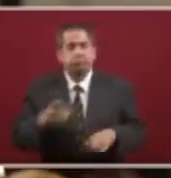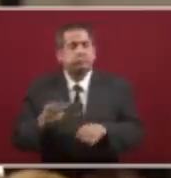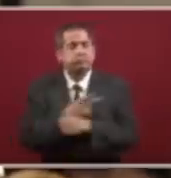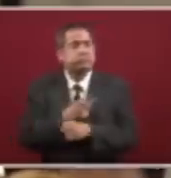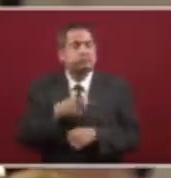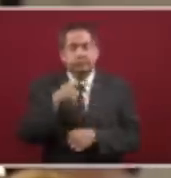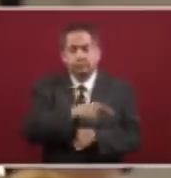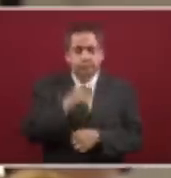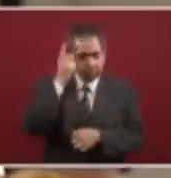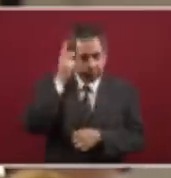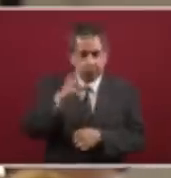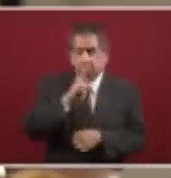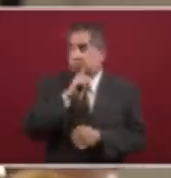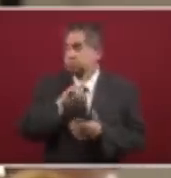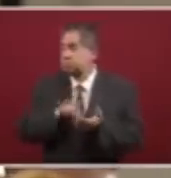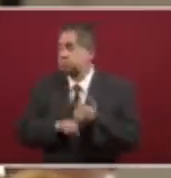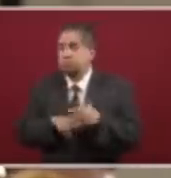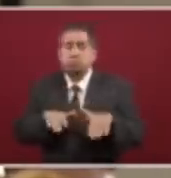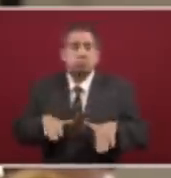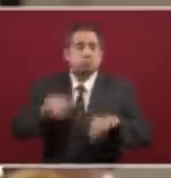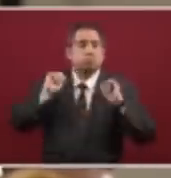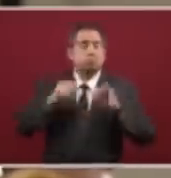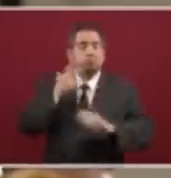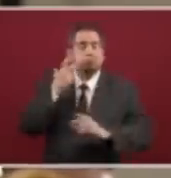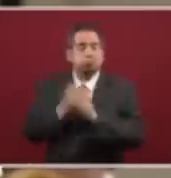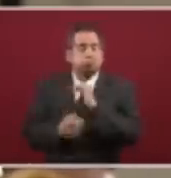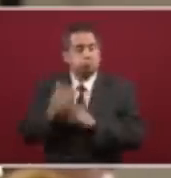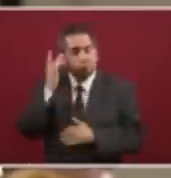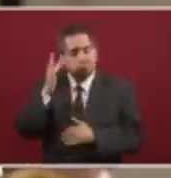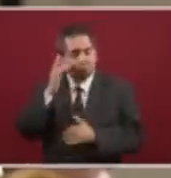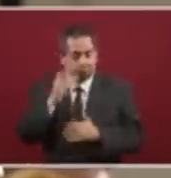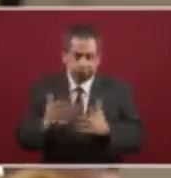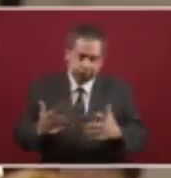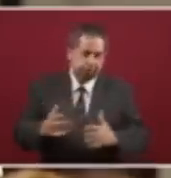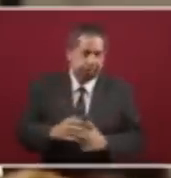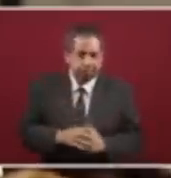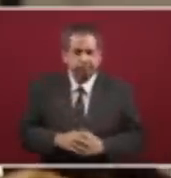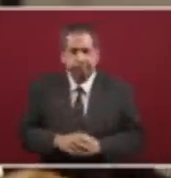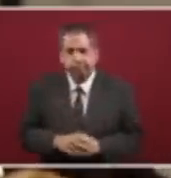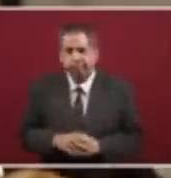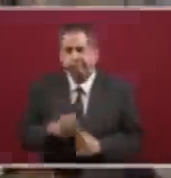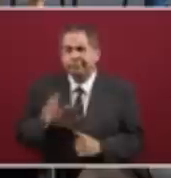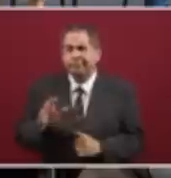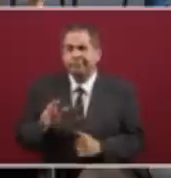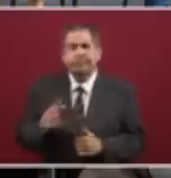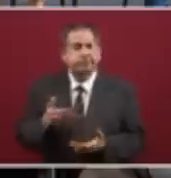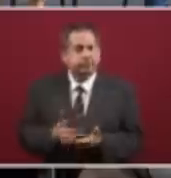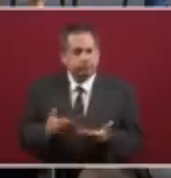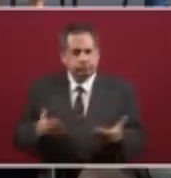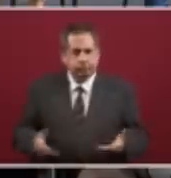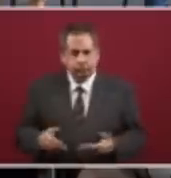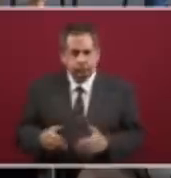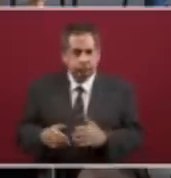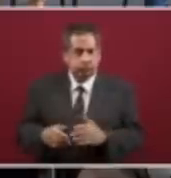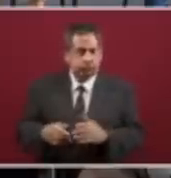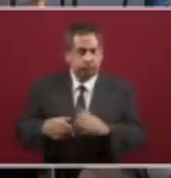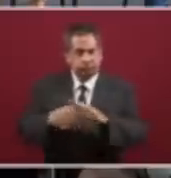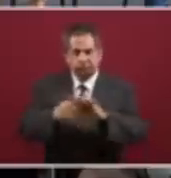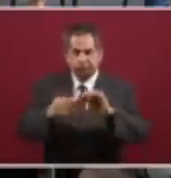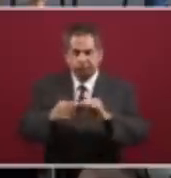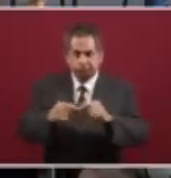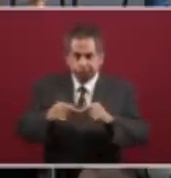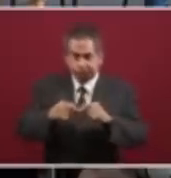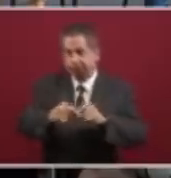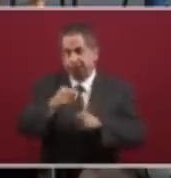cuentas quienes fueron omisos en muchas de las situaciones que se requerían y bueno hoy la jornada de protesta que nos